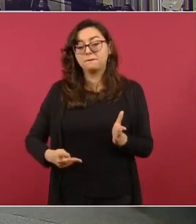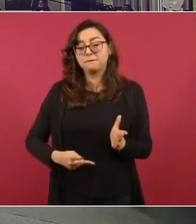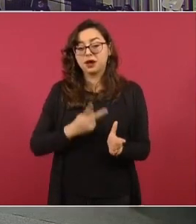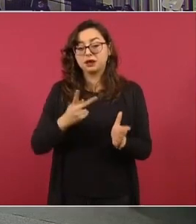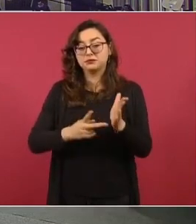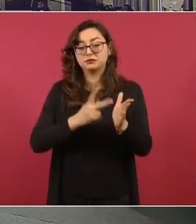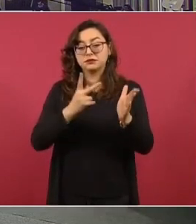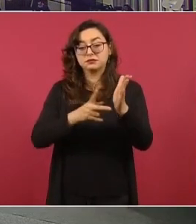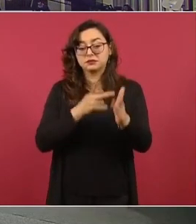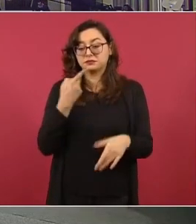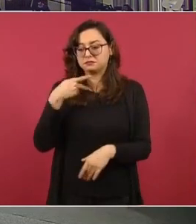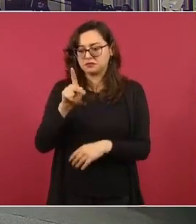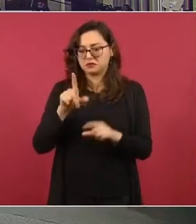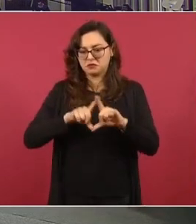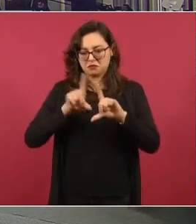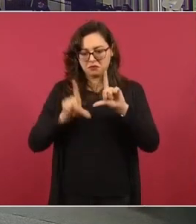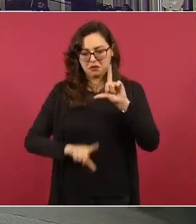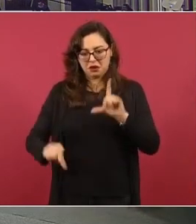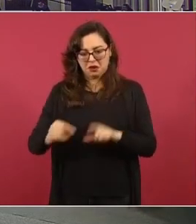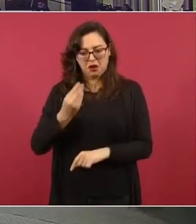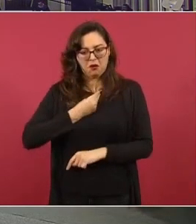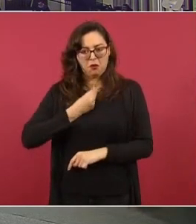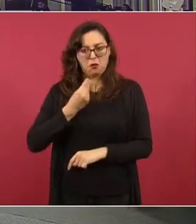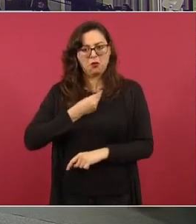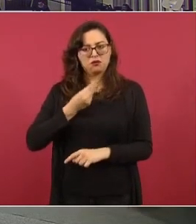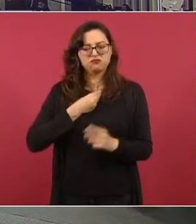nuestras culturas,